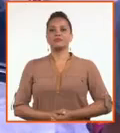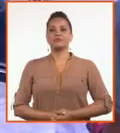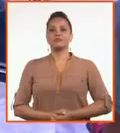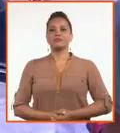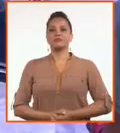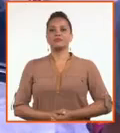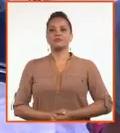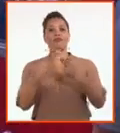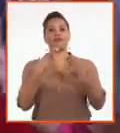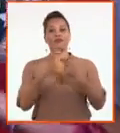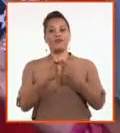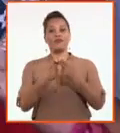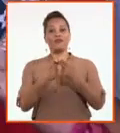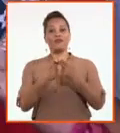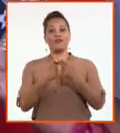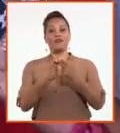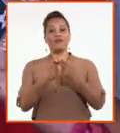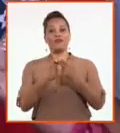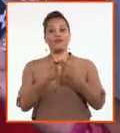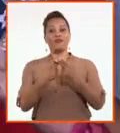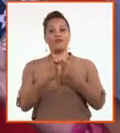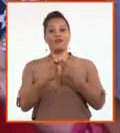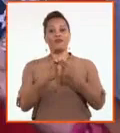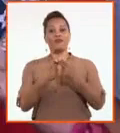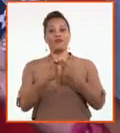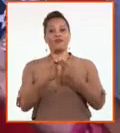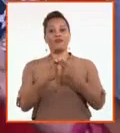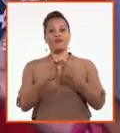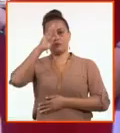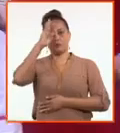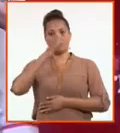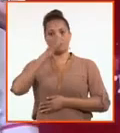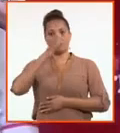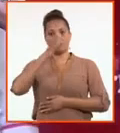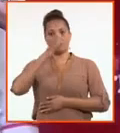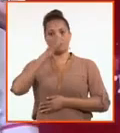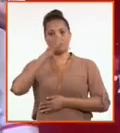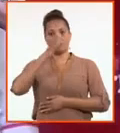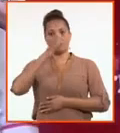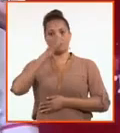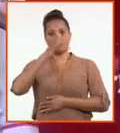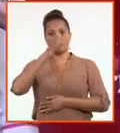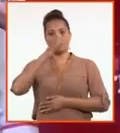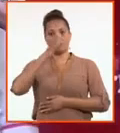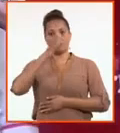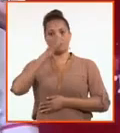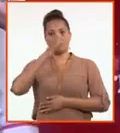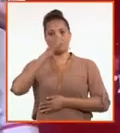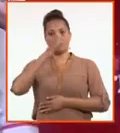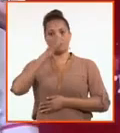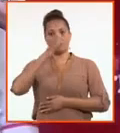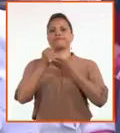en los estudiantes cubanos de cuyas filas surgió, por el apoyo